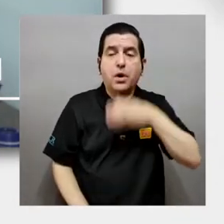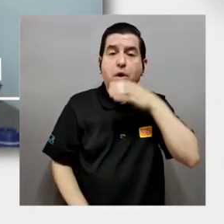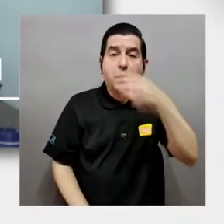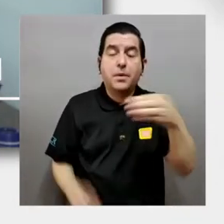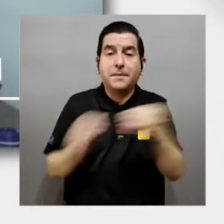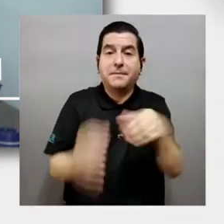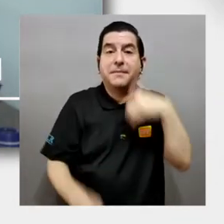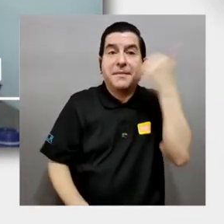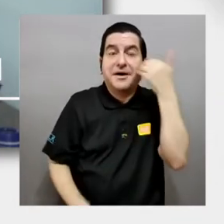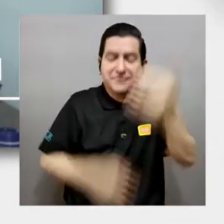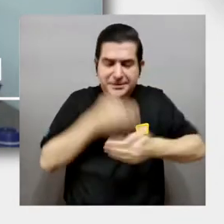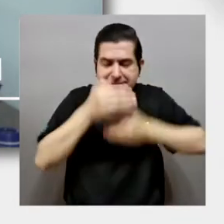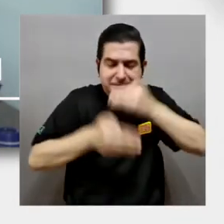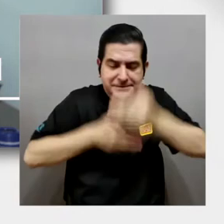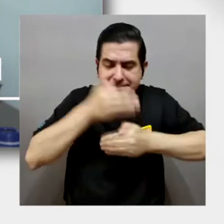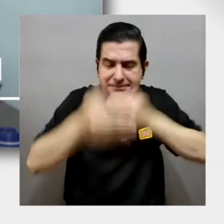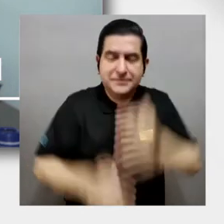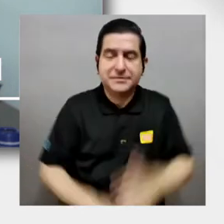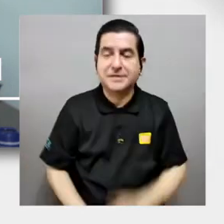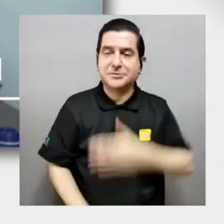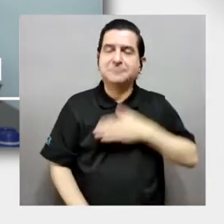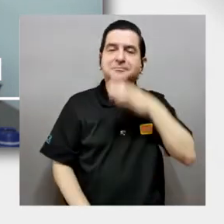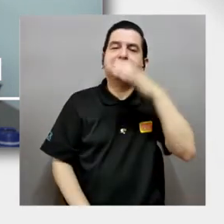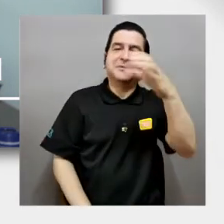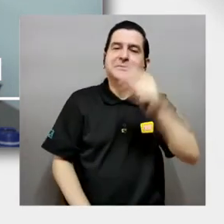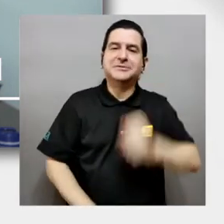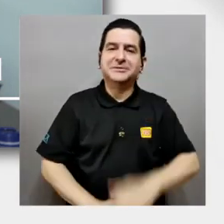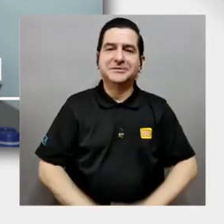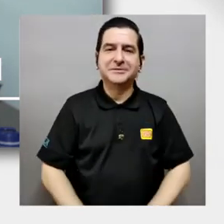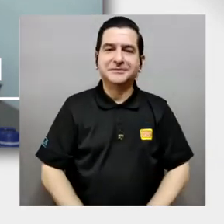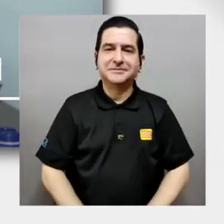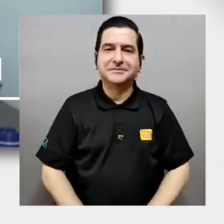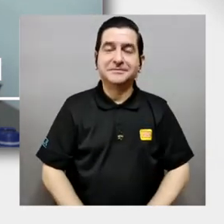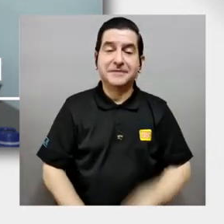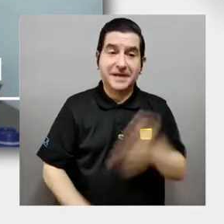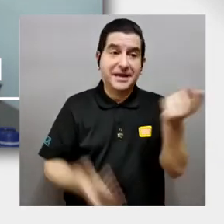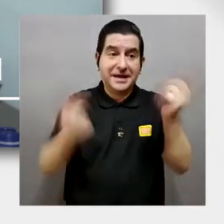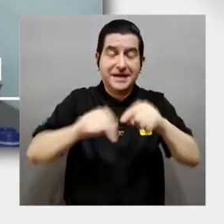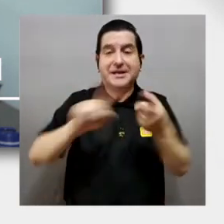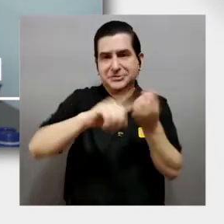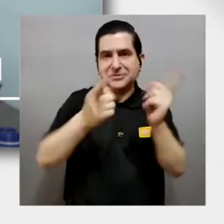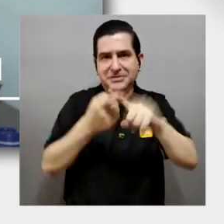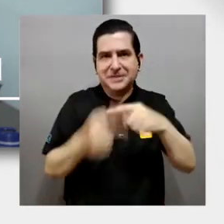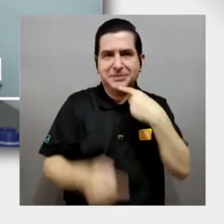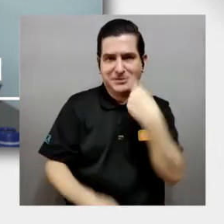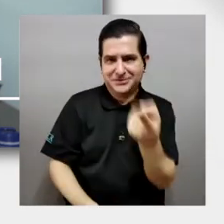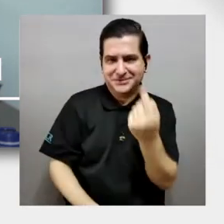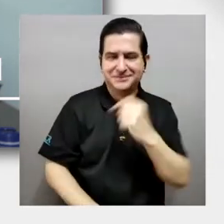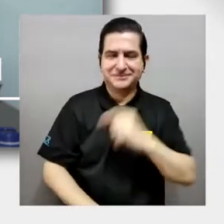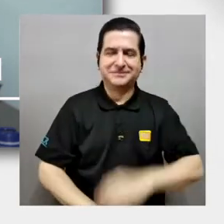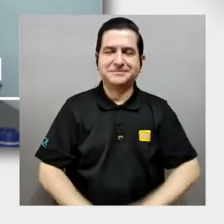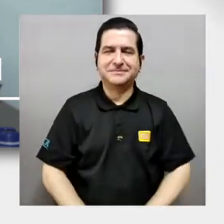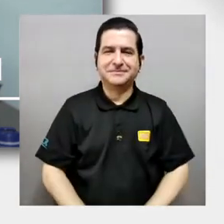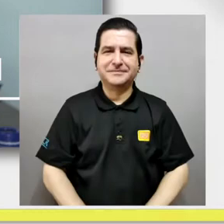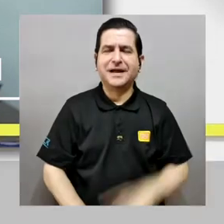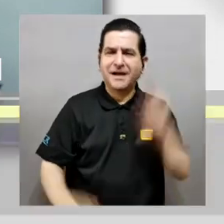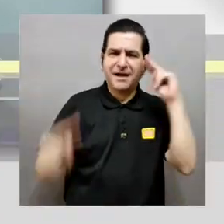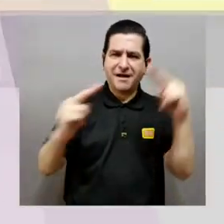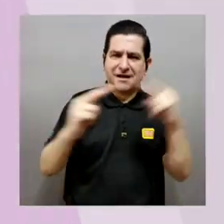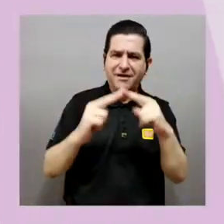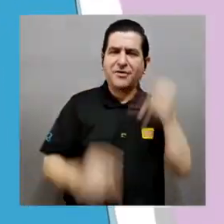bebida caliente le ayuda a digerir. Ese es lo que quiero dar recomendación a los amigos.